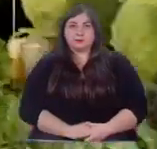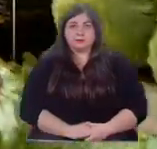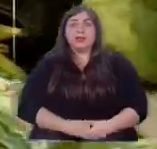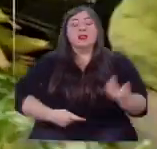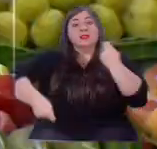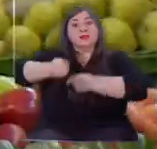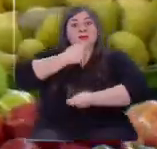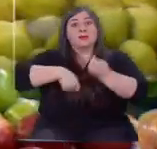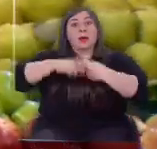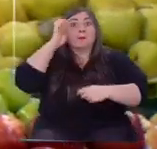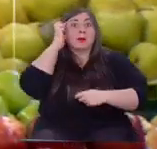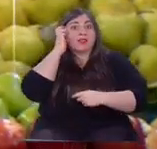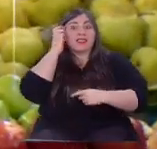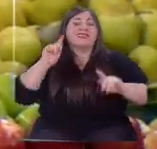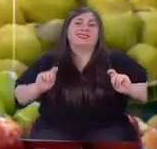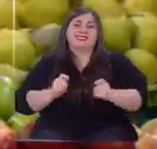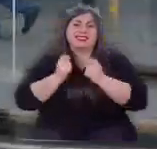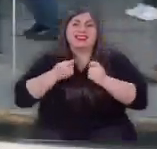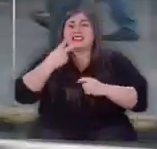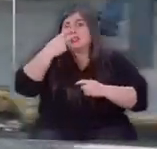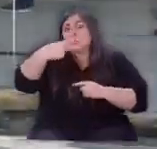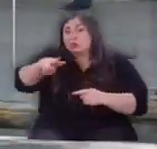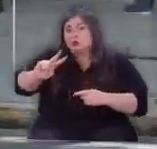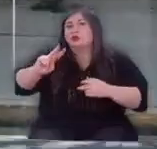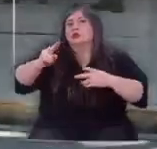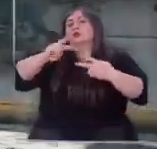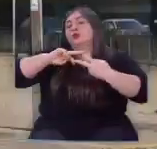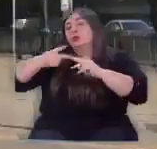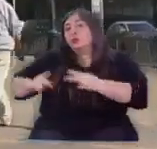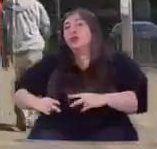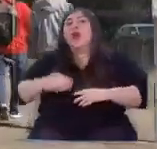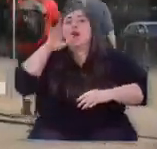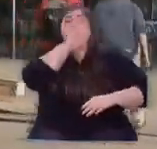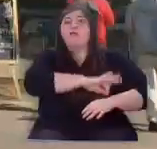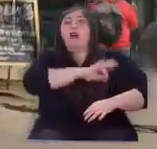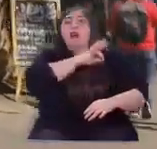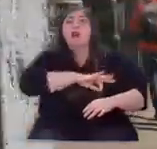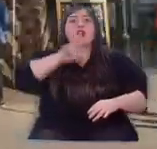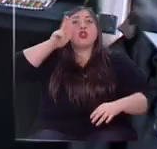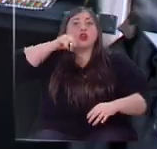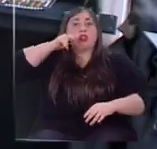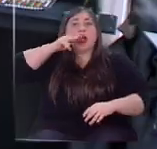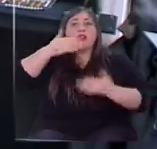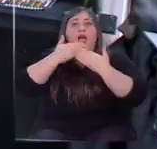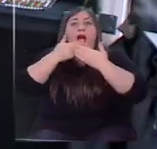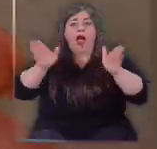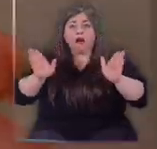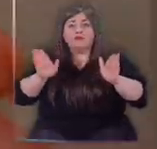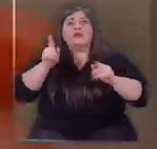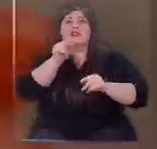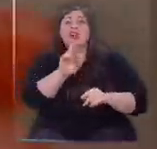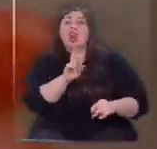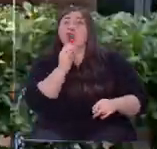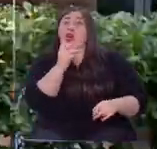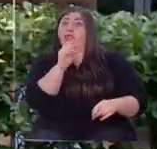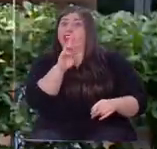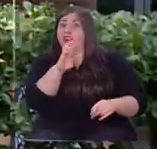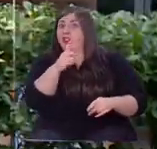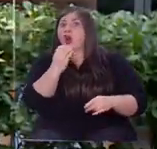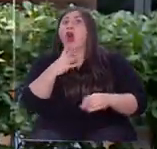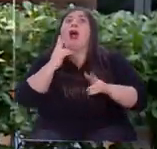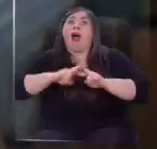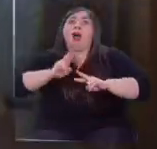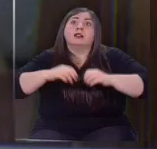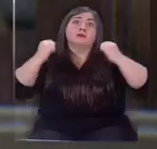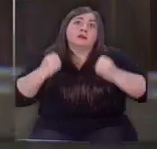de Providencia trata de retomar su rutina. Los bancos y las notarías comienzan a reabrir y Rodrigo hace lo que puede para salvar